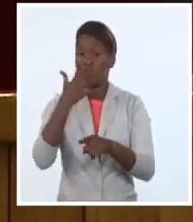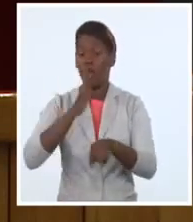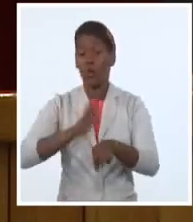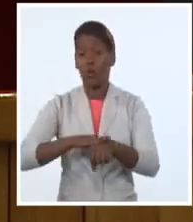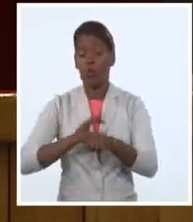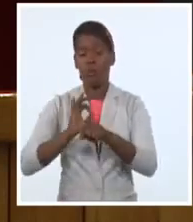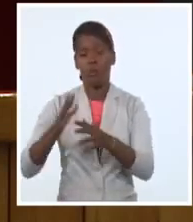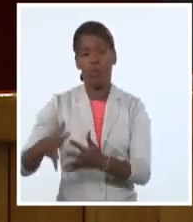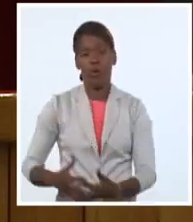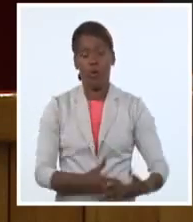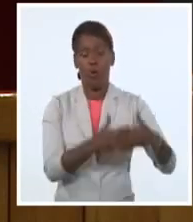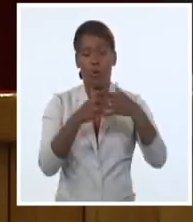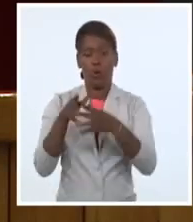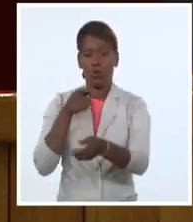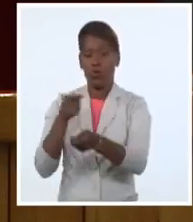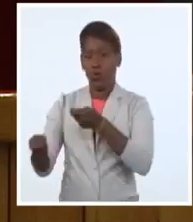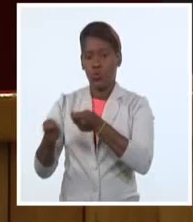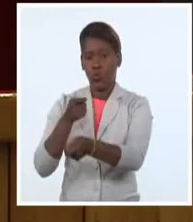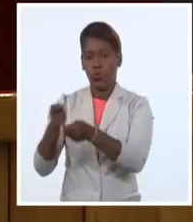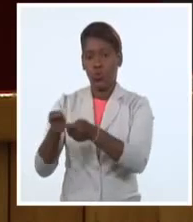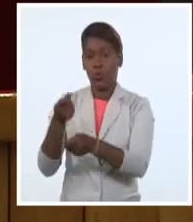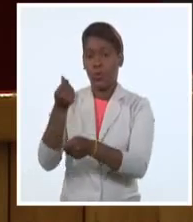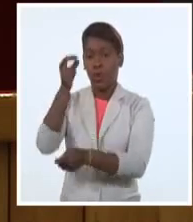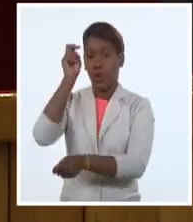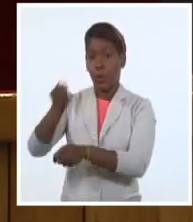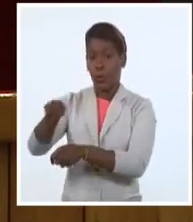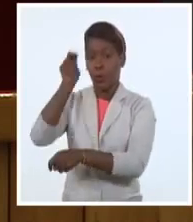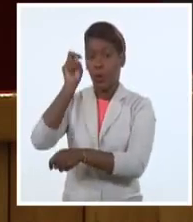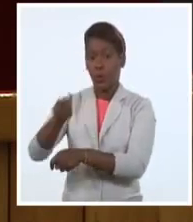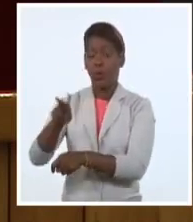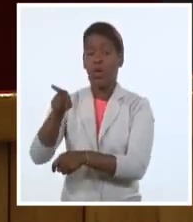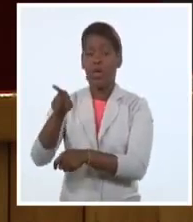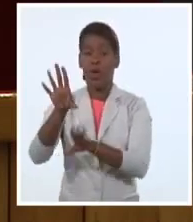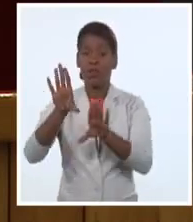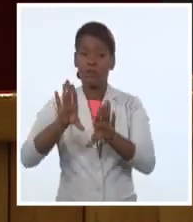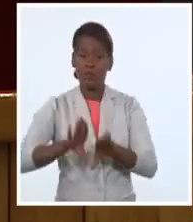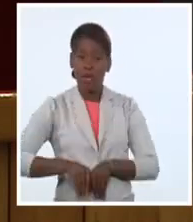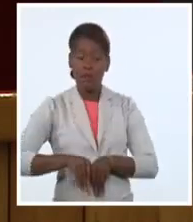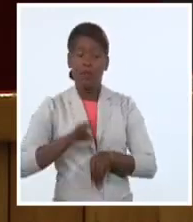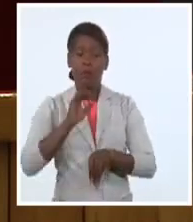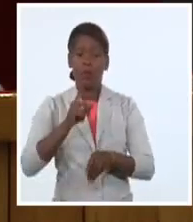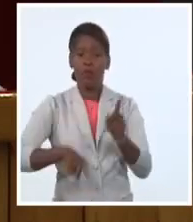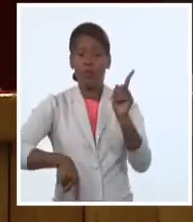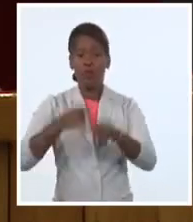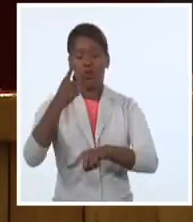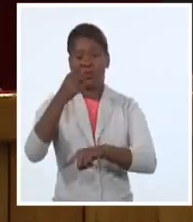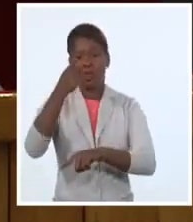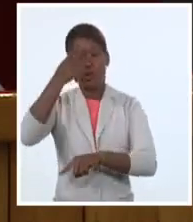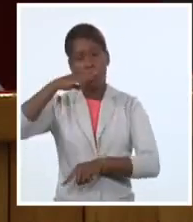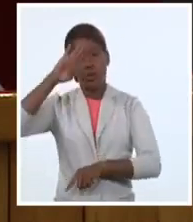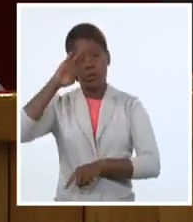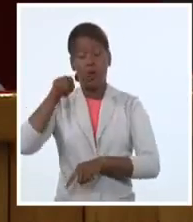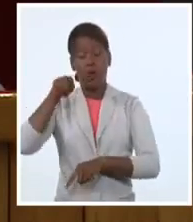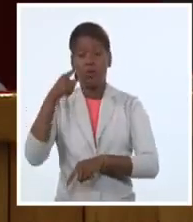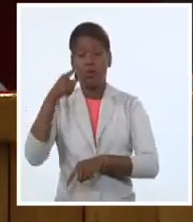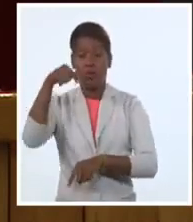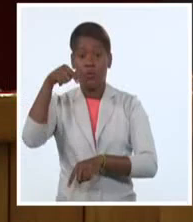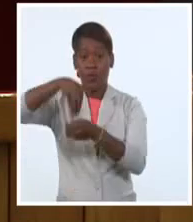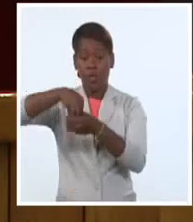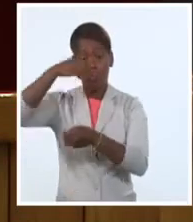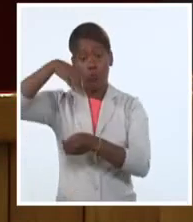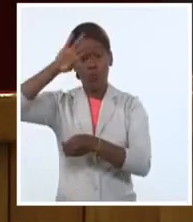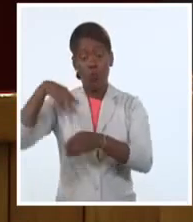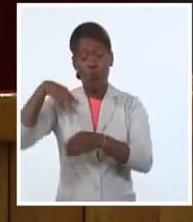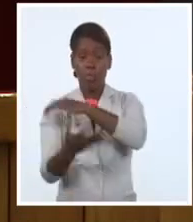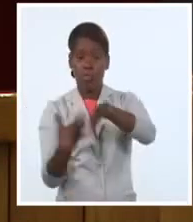conectado con los intereses políticos de un gobierno extranjero que mantiene hace 6 décadas una guerra económica contra nuestro